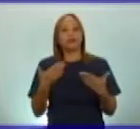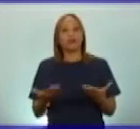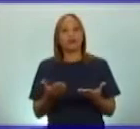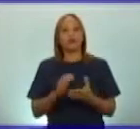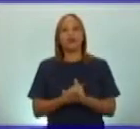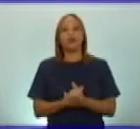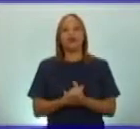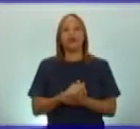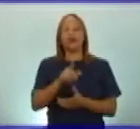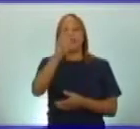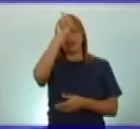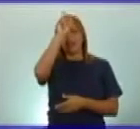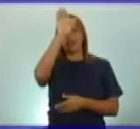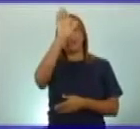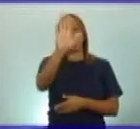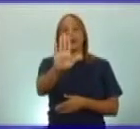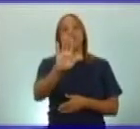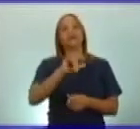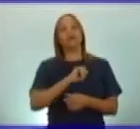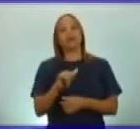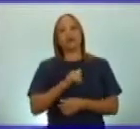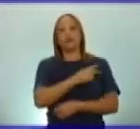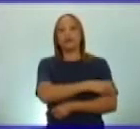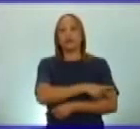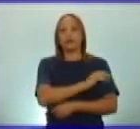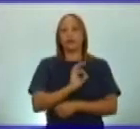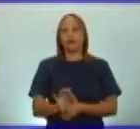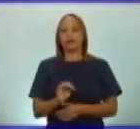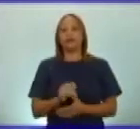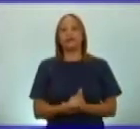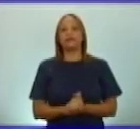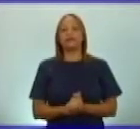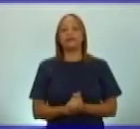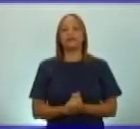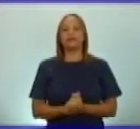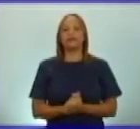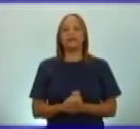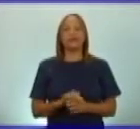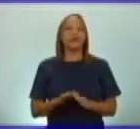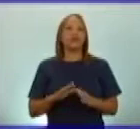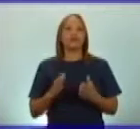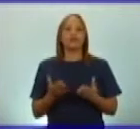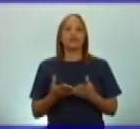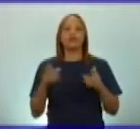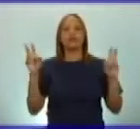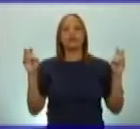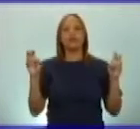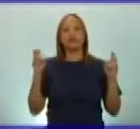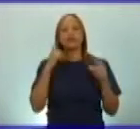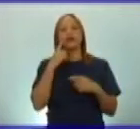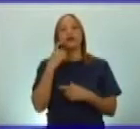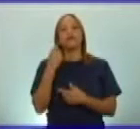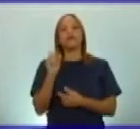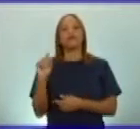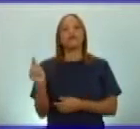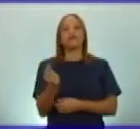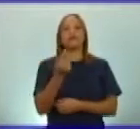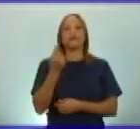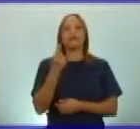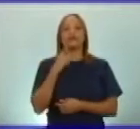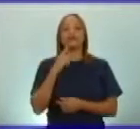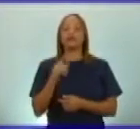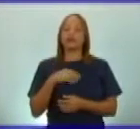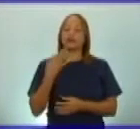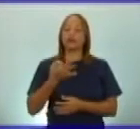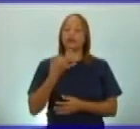Alemania, también la situación económica y el auge revolucionario en el país. Por tanto, son las temáticas fundamentales a las que vamos a estar nosotros